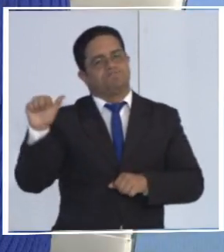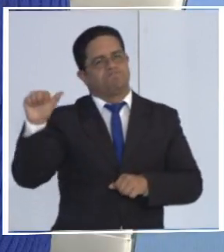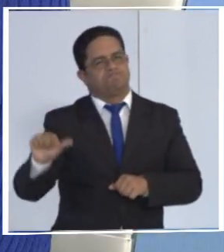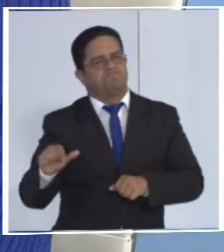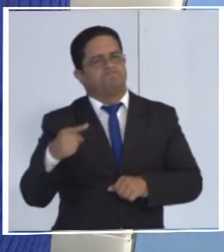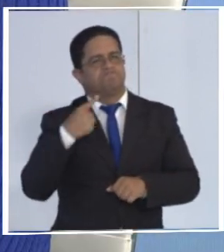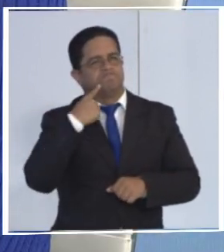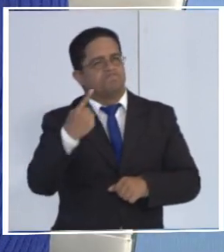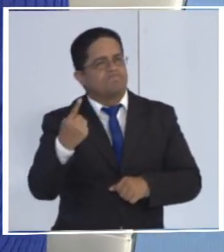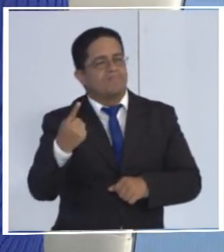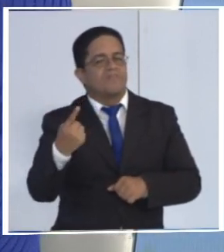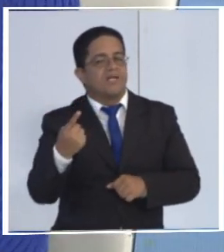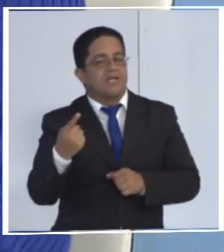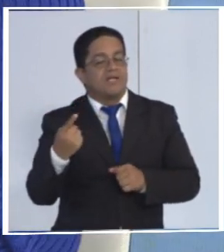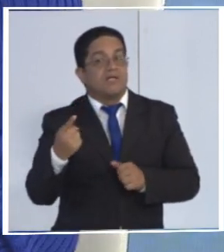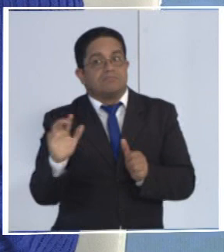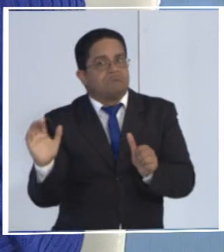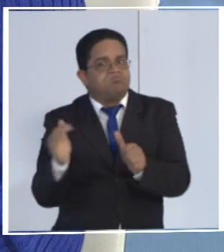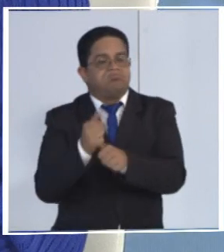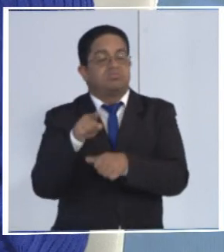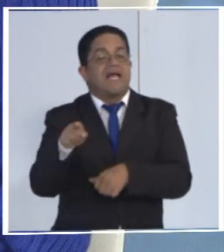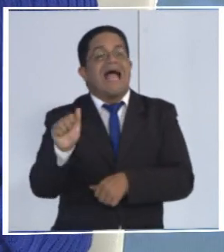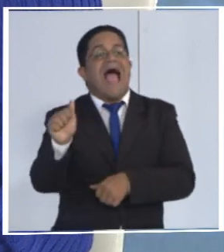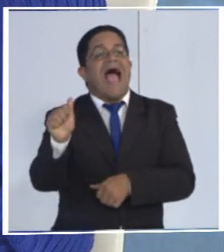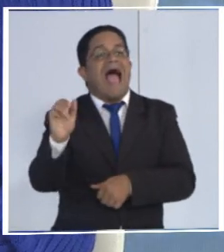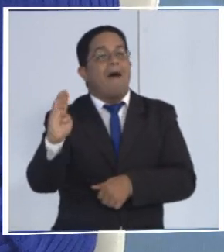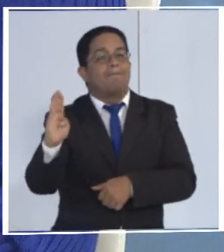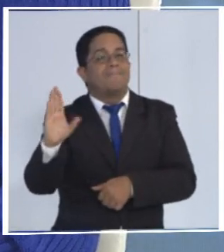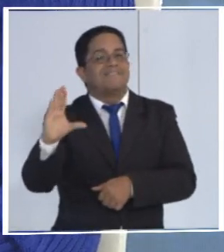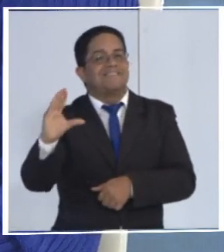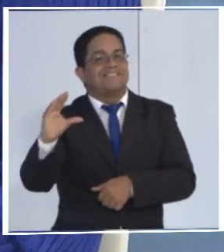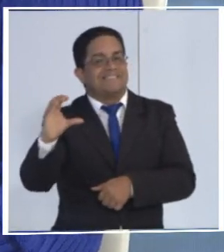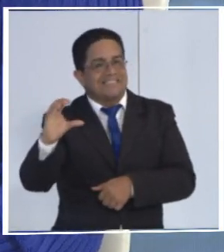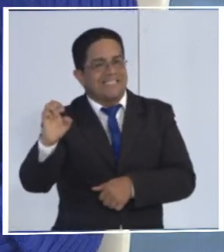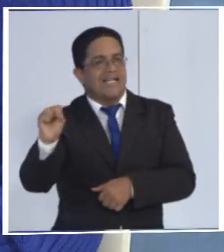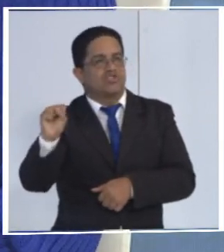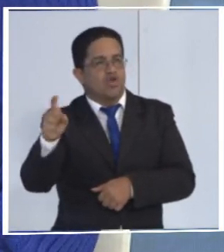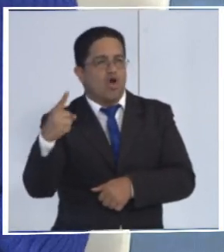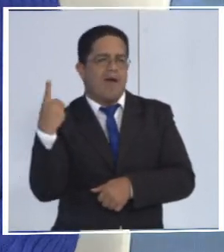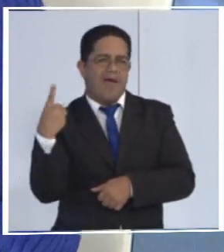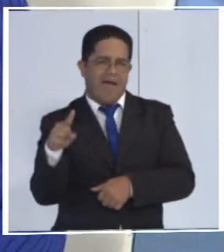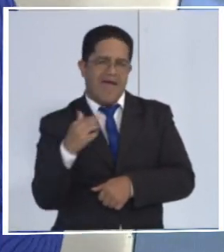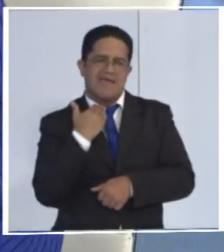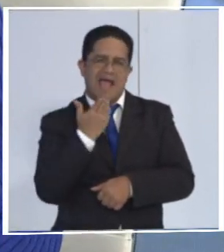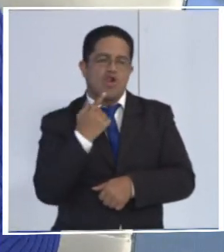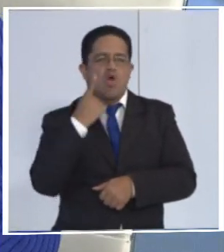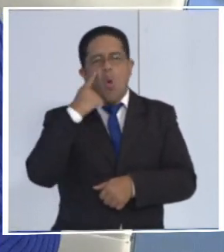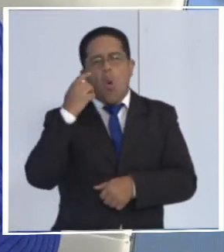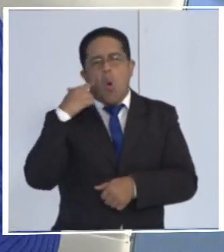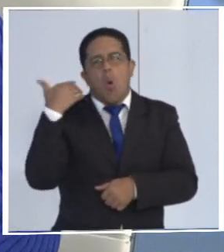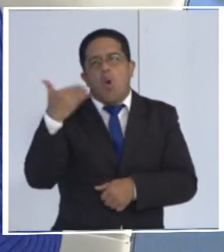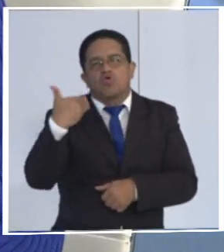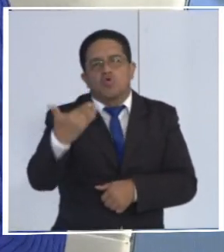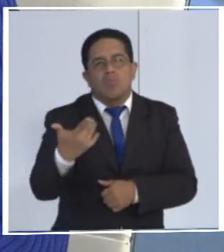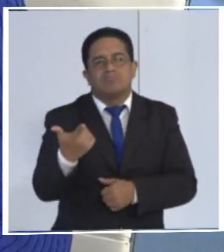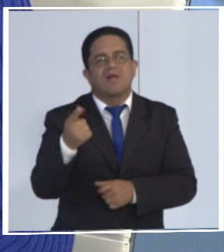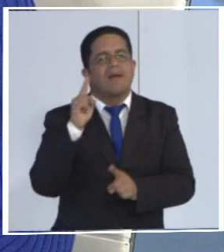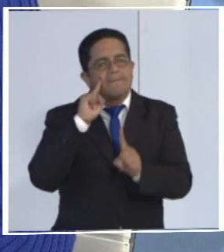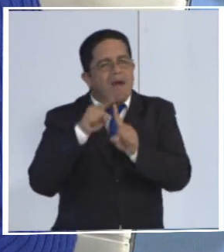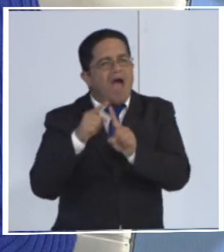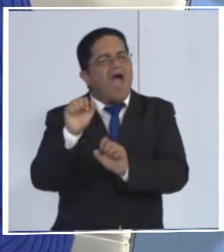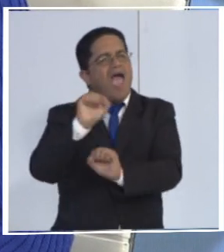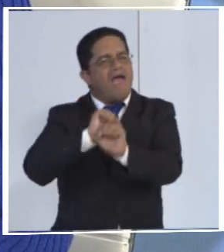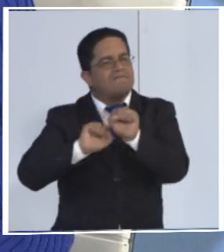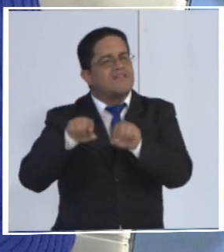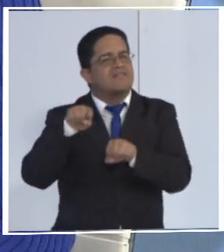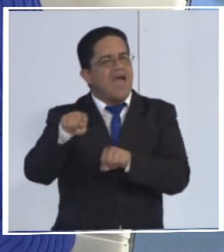sobre la aparición entonces de estos accesos y por eso también le consultaba, ¿existe algún tipo de hábito o algo que podemos hacer para que esto